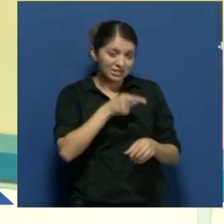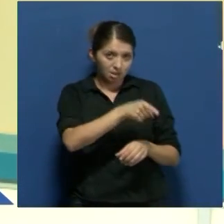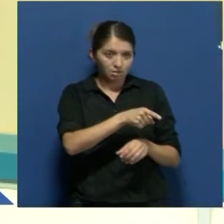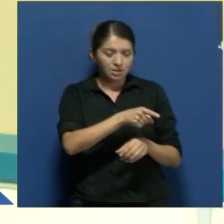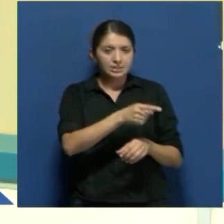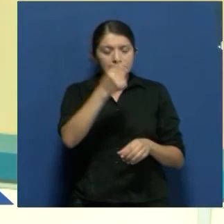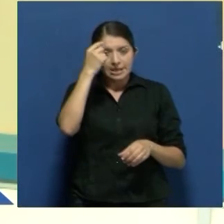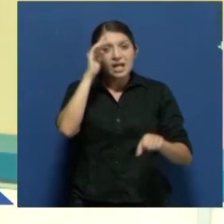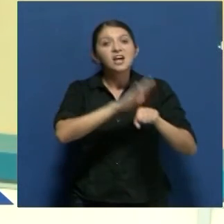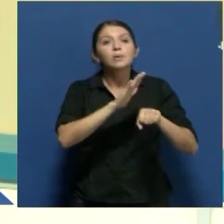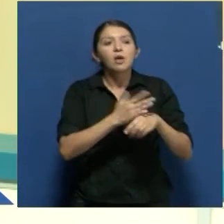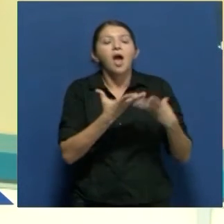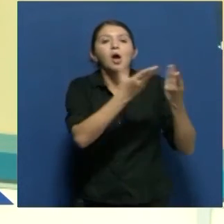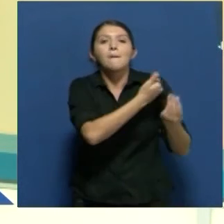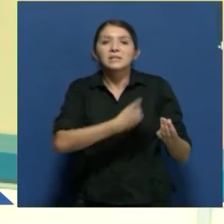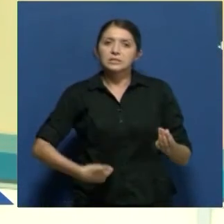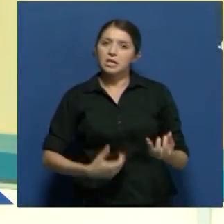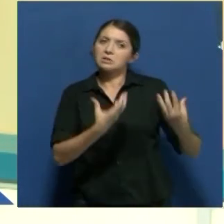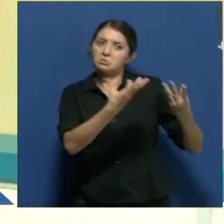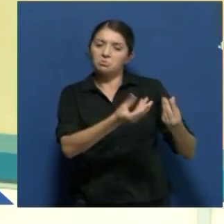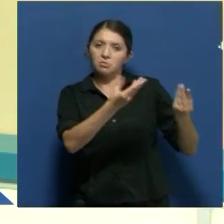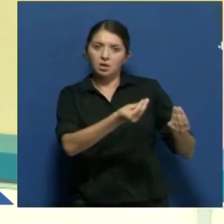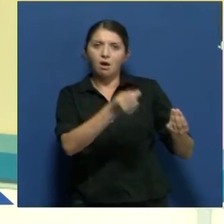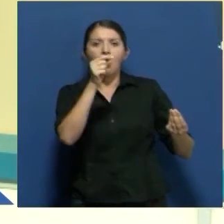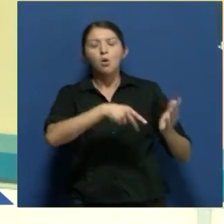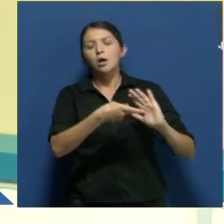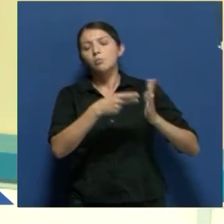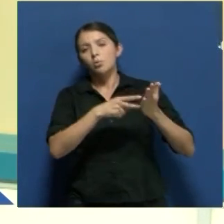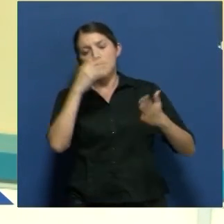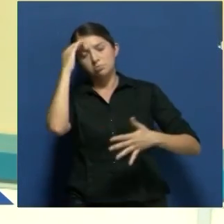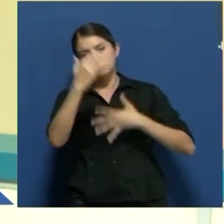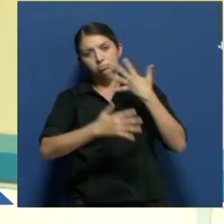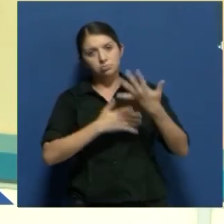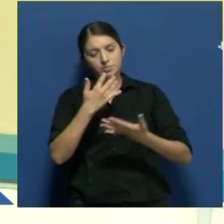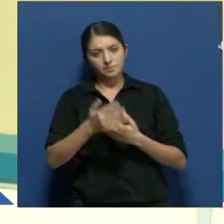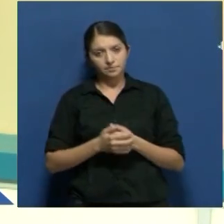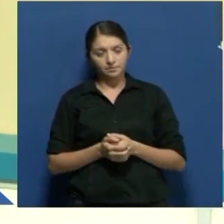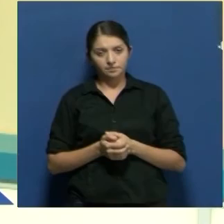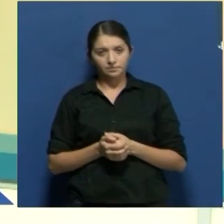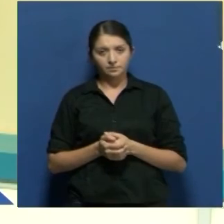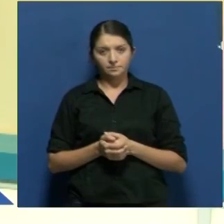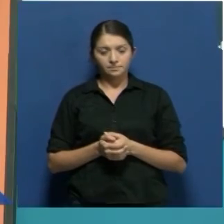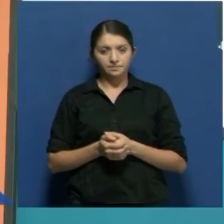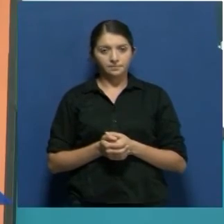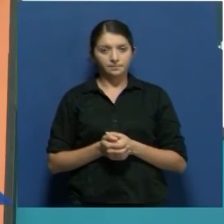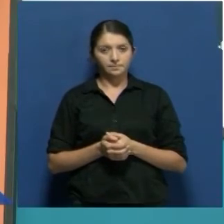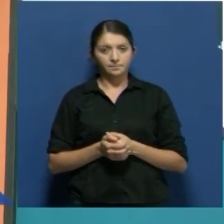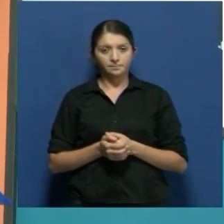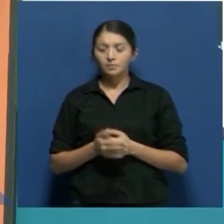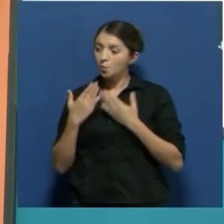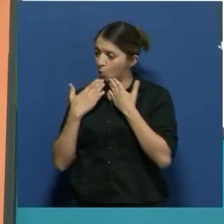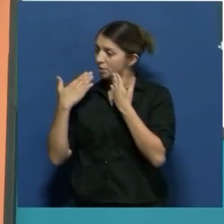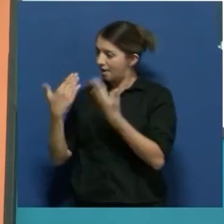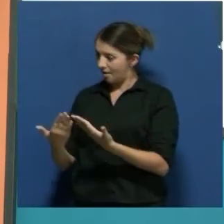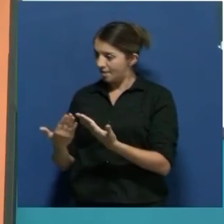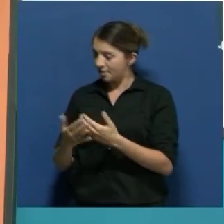con este episodio en el cual está envuelto nuevamente su padre, Franco Macri. Jorge, te agradecemos